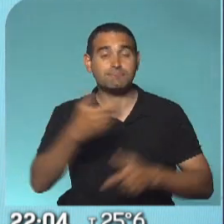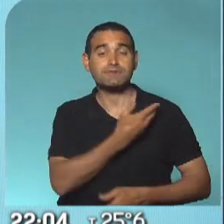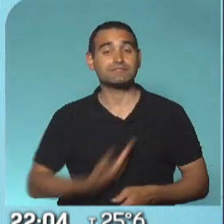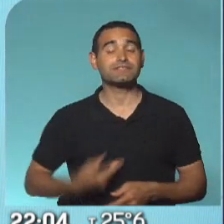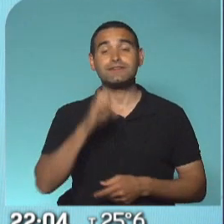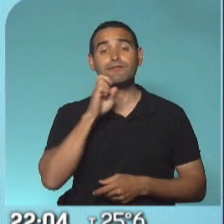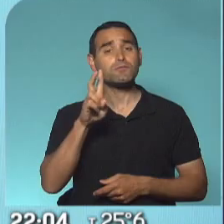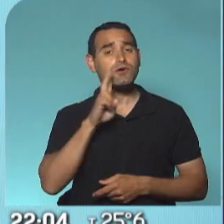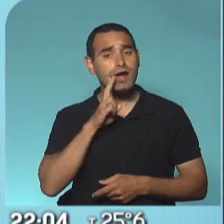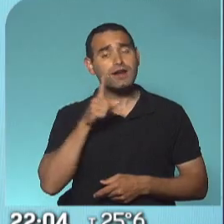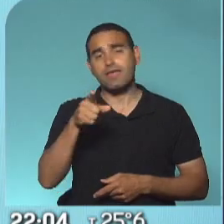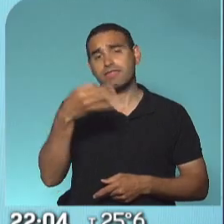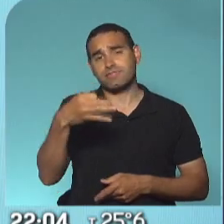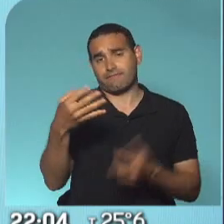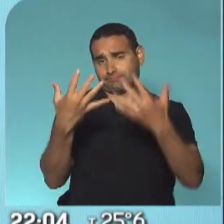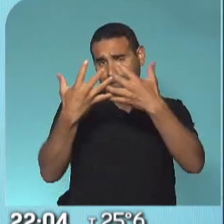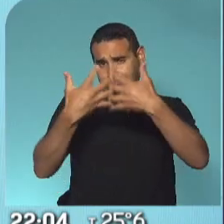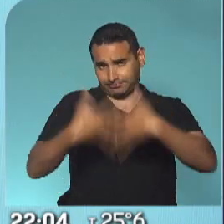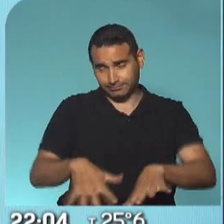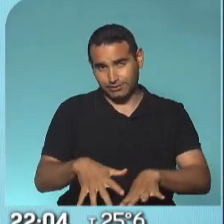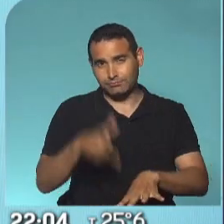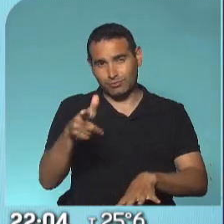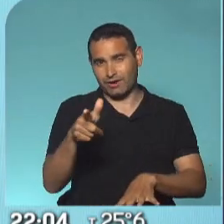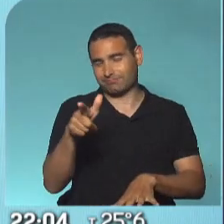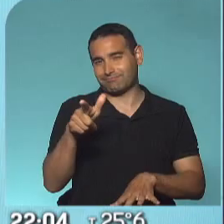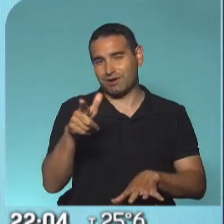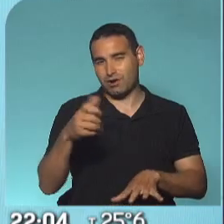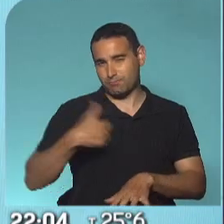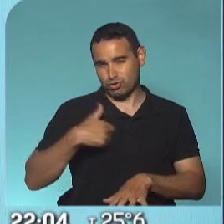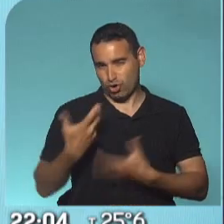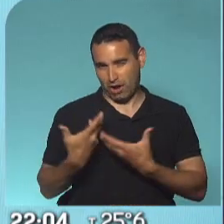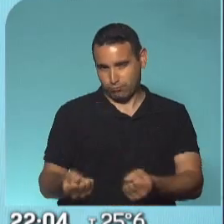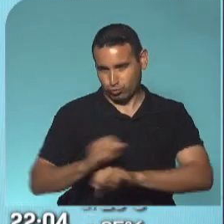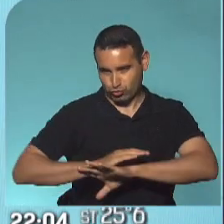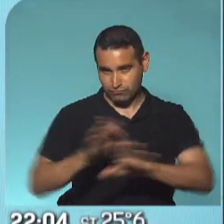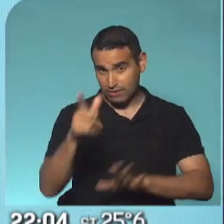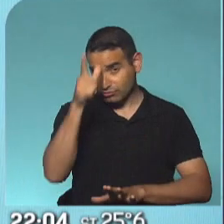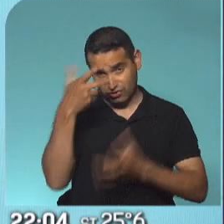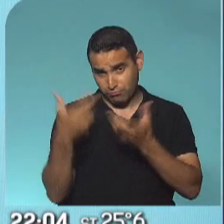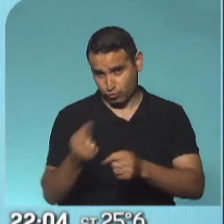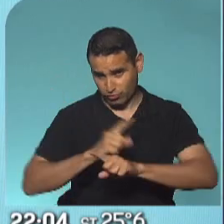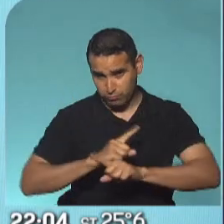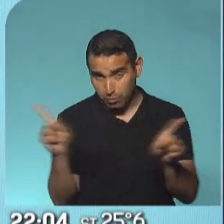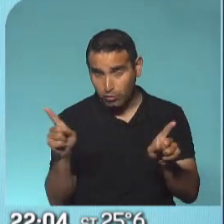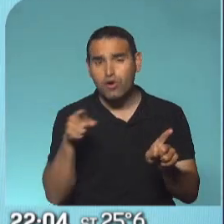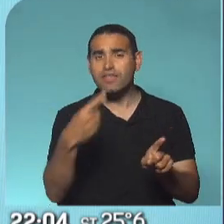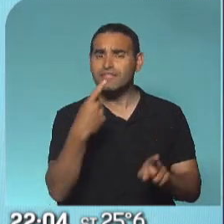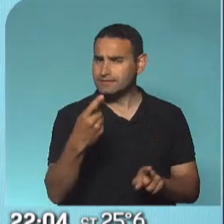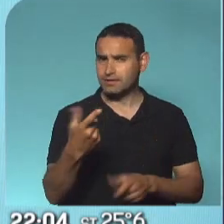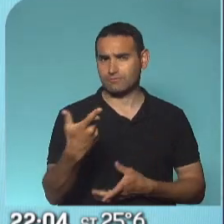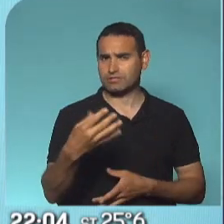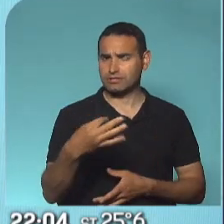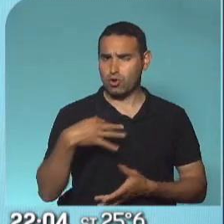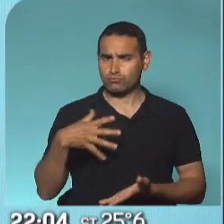Evo Morales debió presentar la renuncia al perder el apoyo de militares y de policías. Lo definió como un golpe